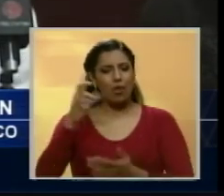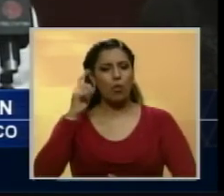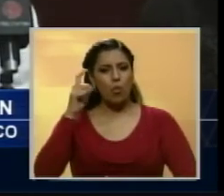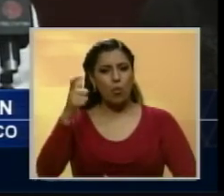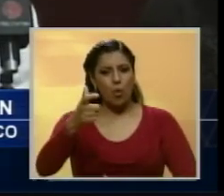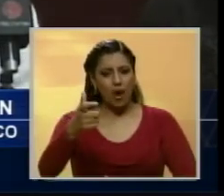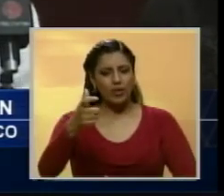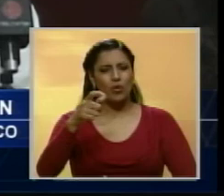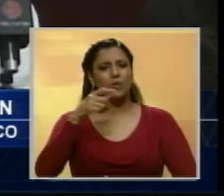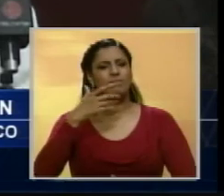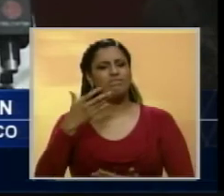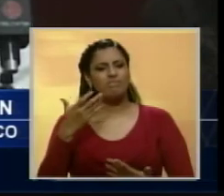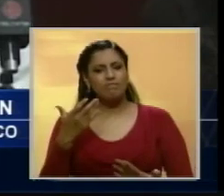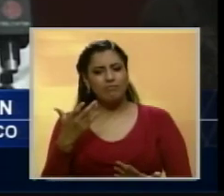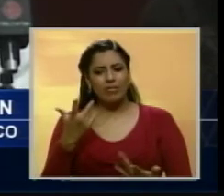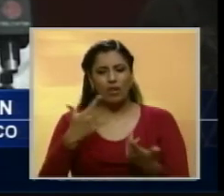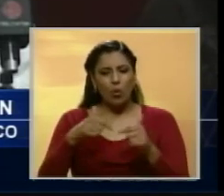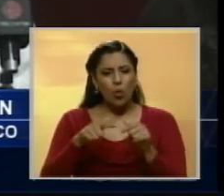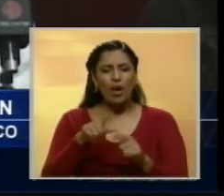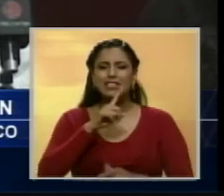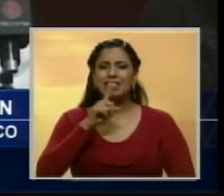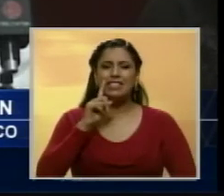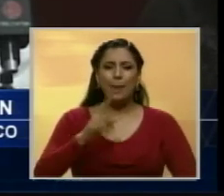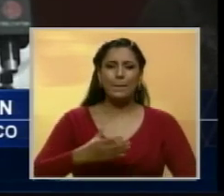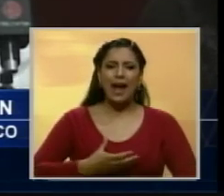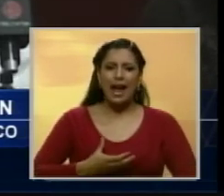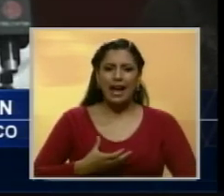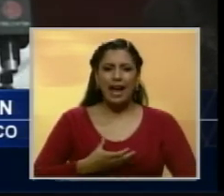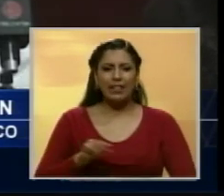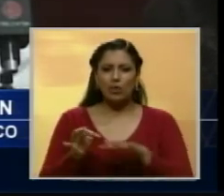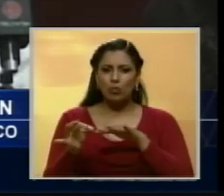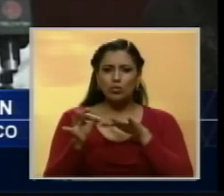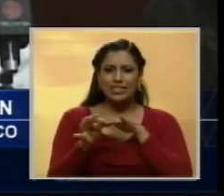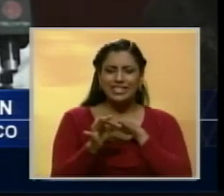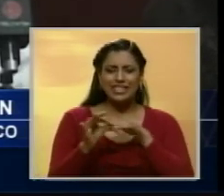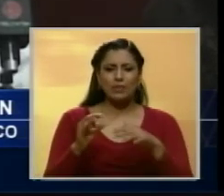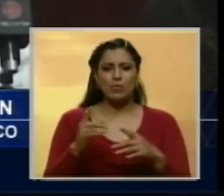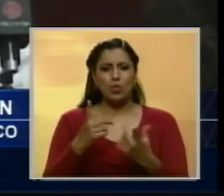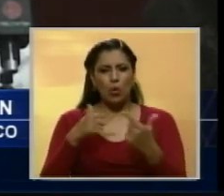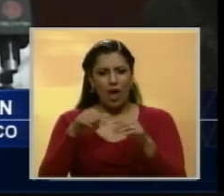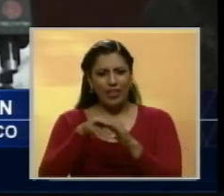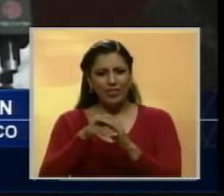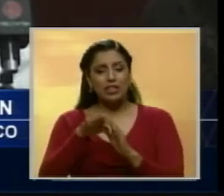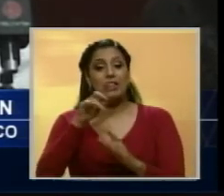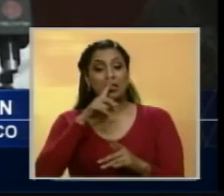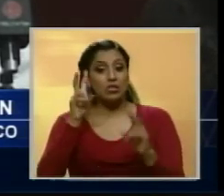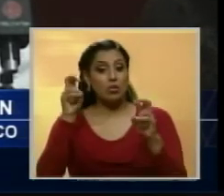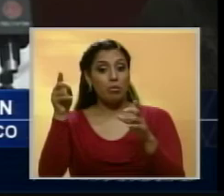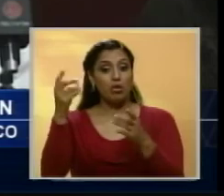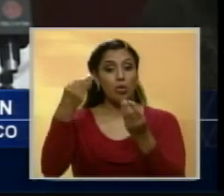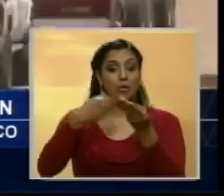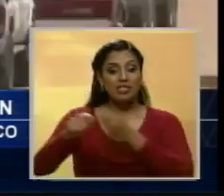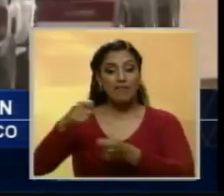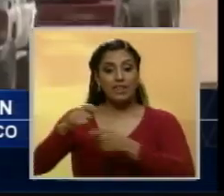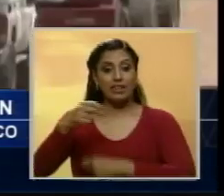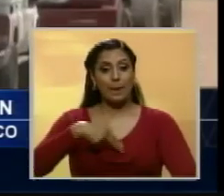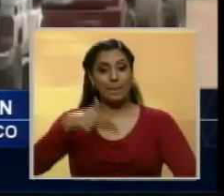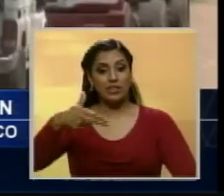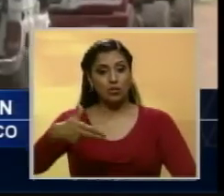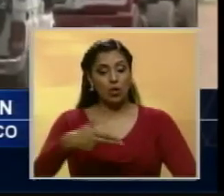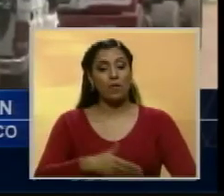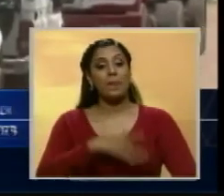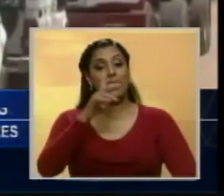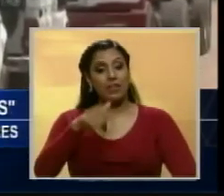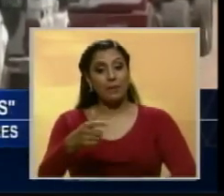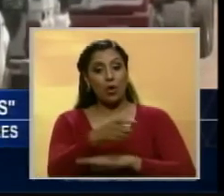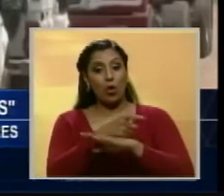Guárico, específicamente el alcalde del municipio Chaguarama, de quien se dice que le vendió armas. El